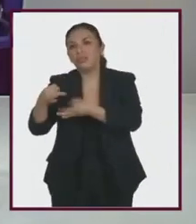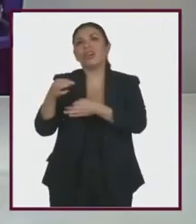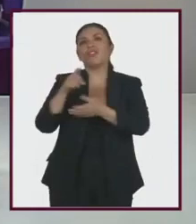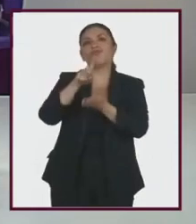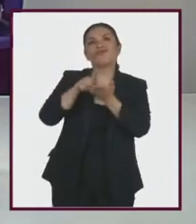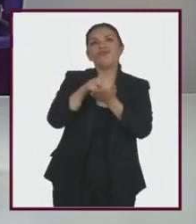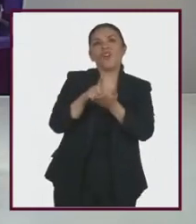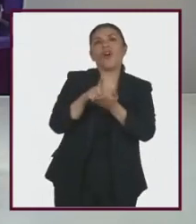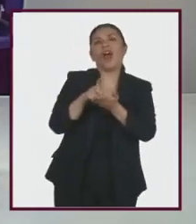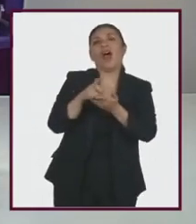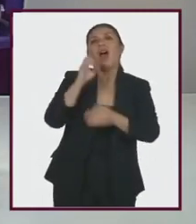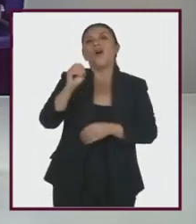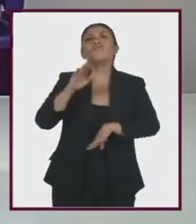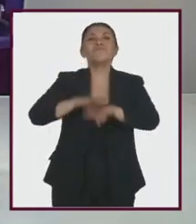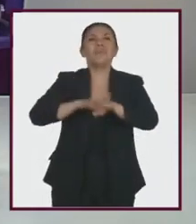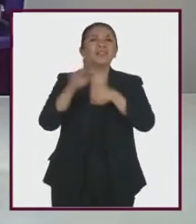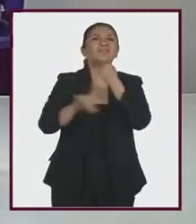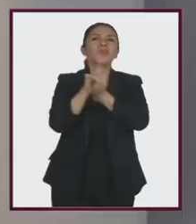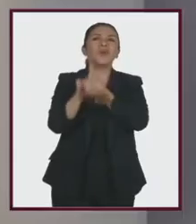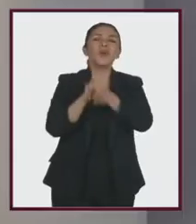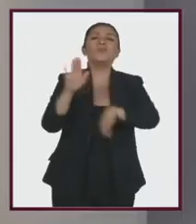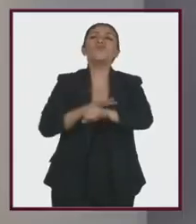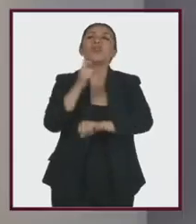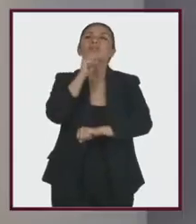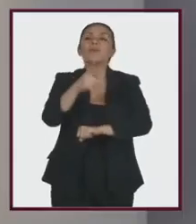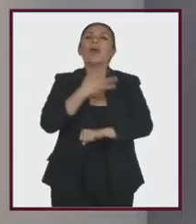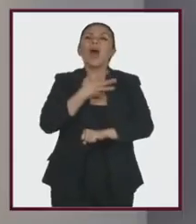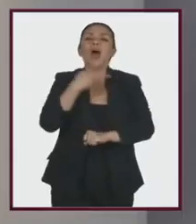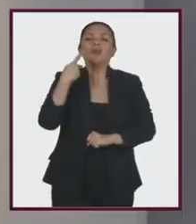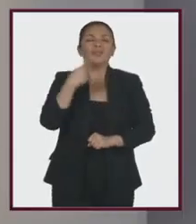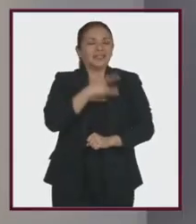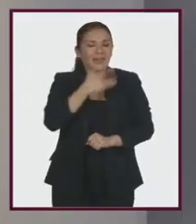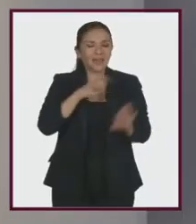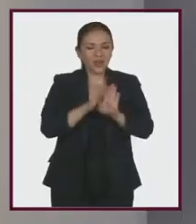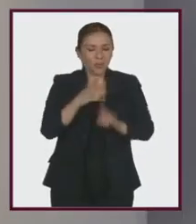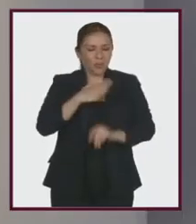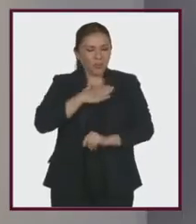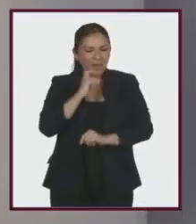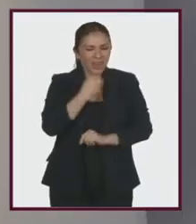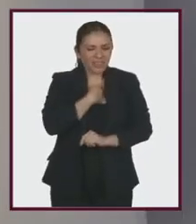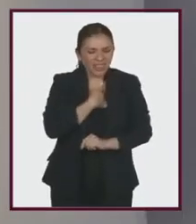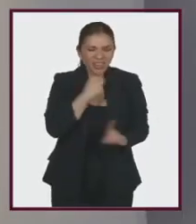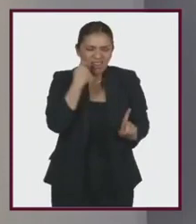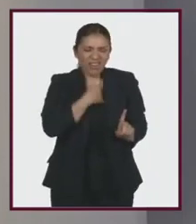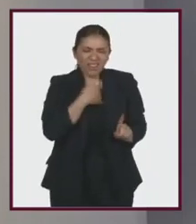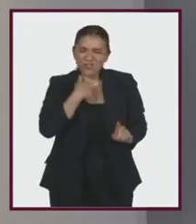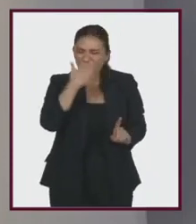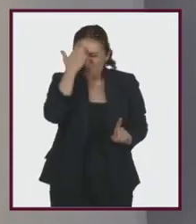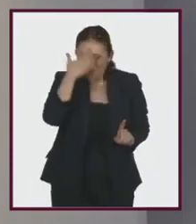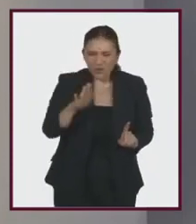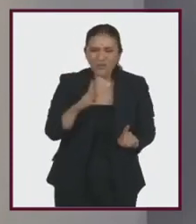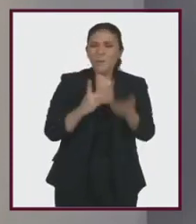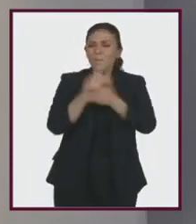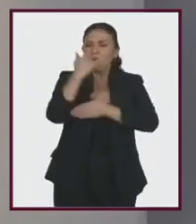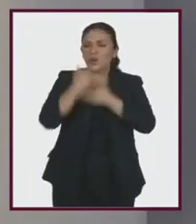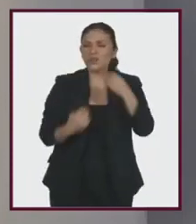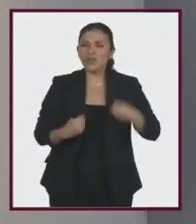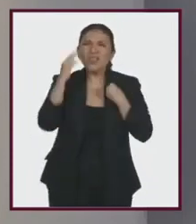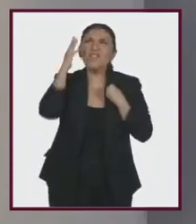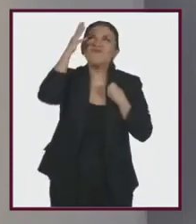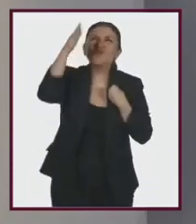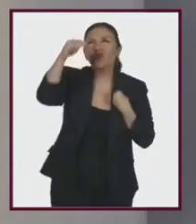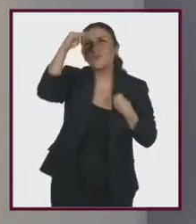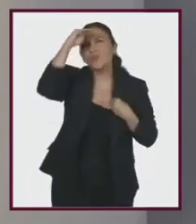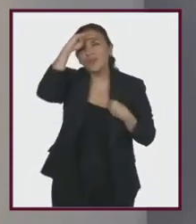tener mayores dificultades porque también está en desarrollo su identidad, su proyecto de vida y pues sí, puede tener ahí alguna situación